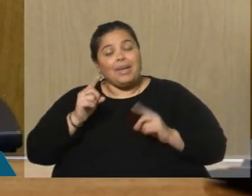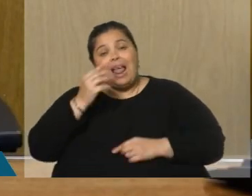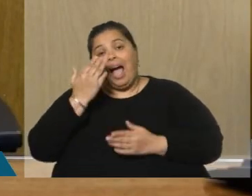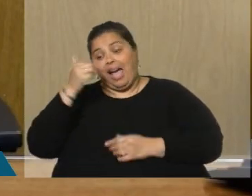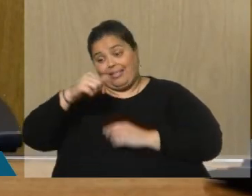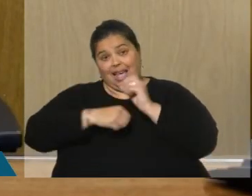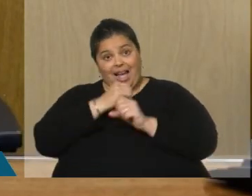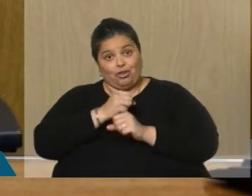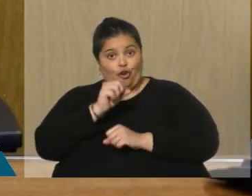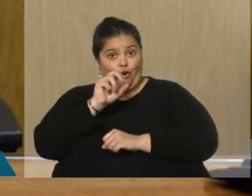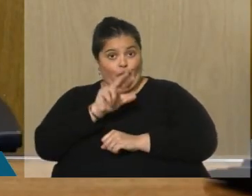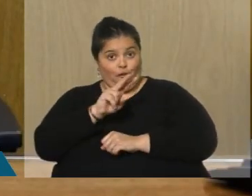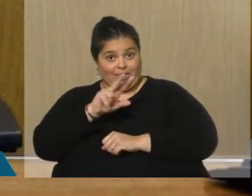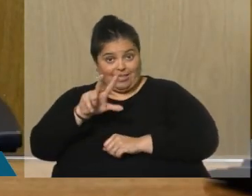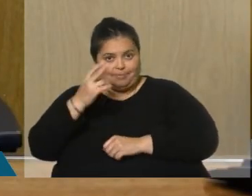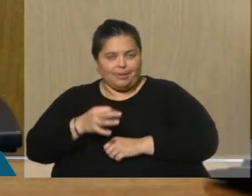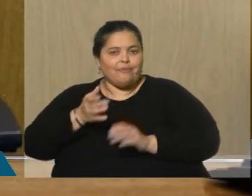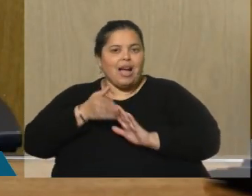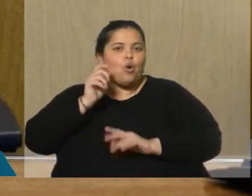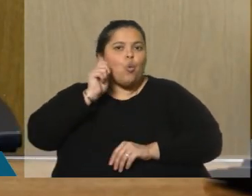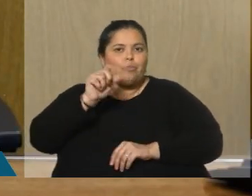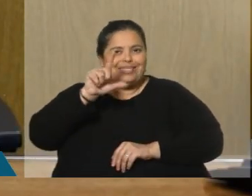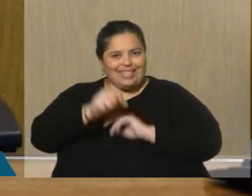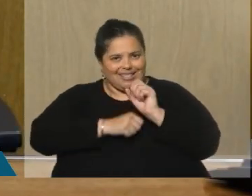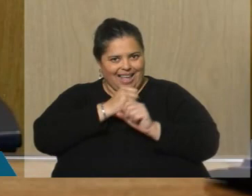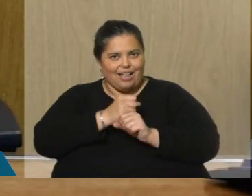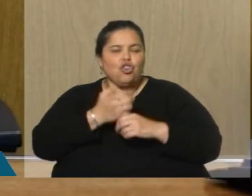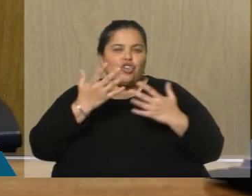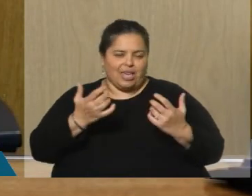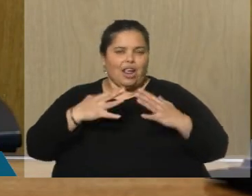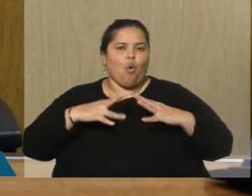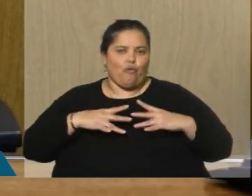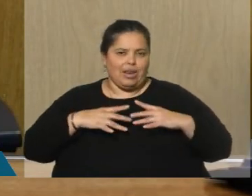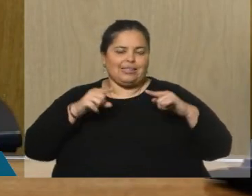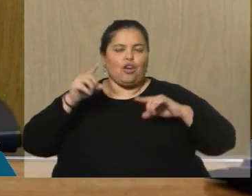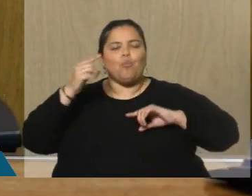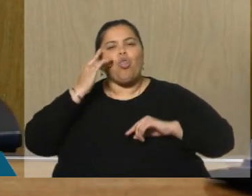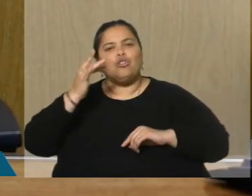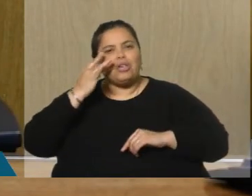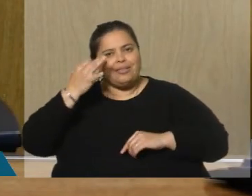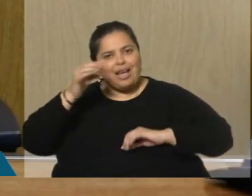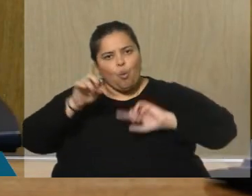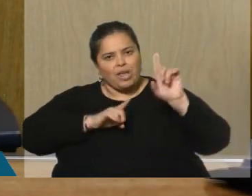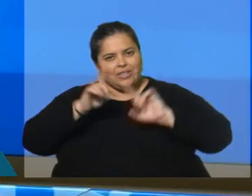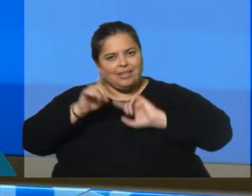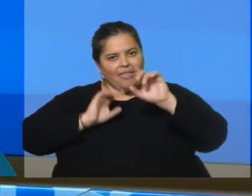cumple 70 años y tiene la intención de jubilarse como docente de la Universidad de la república